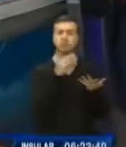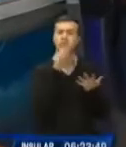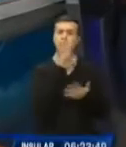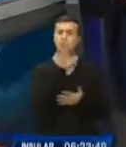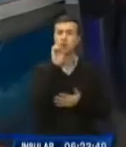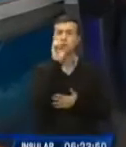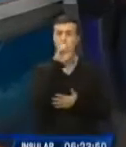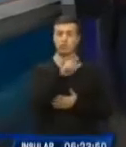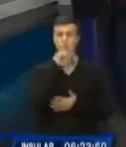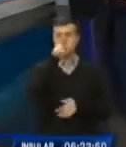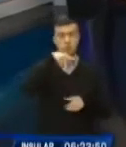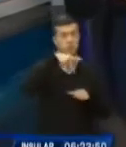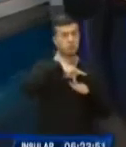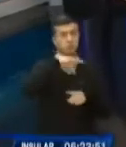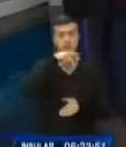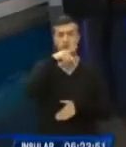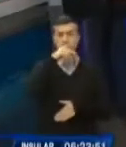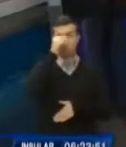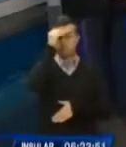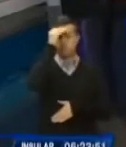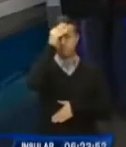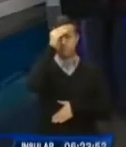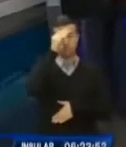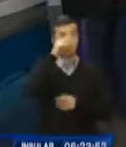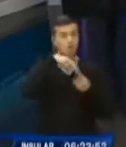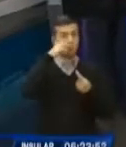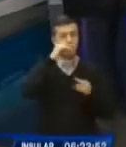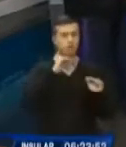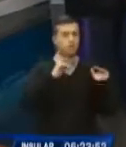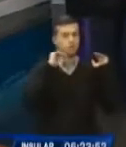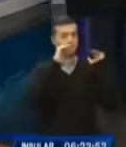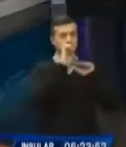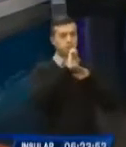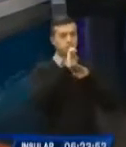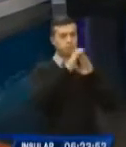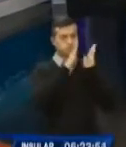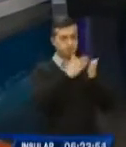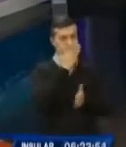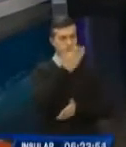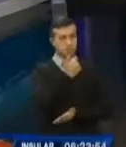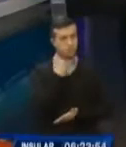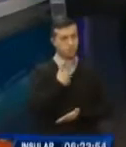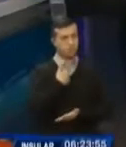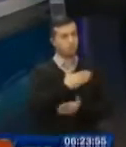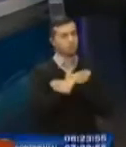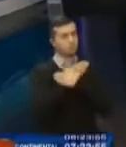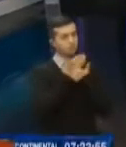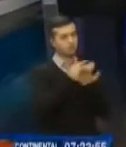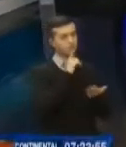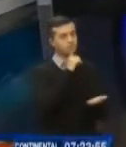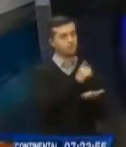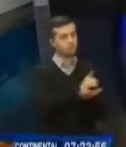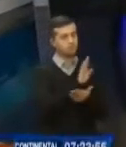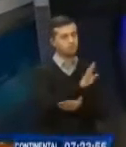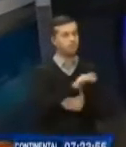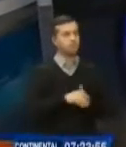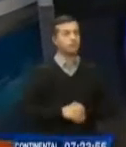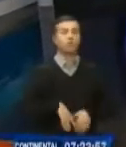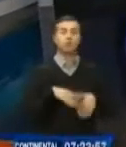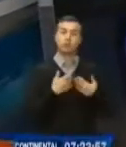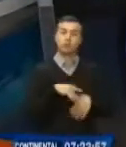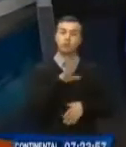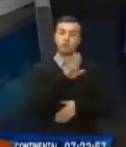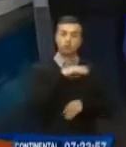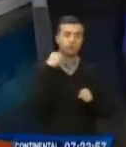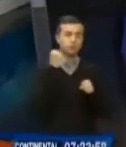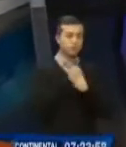50 intelectuales más influyentes de la región un orgullo ecuatoriano fernando te felicito es el reflejo de